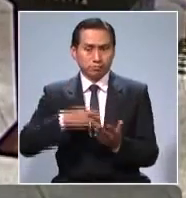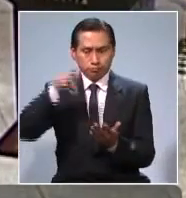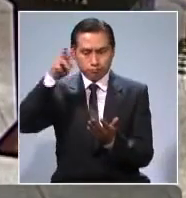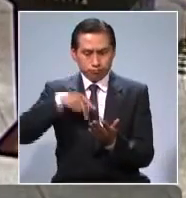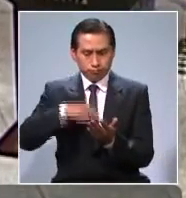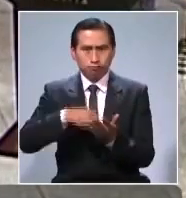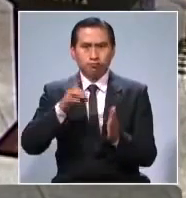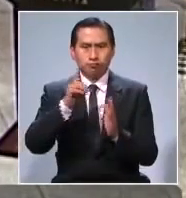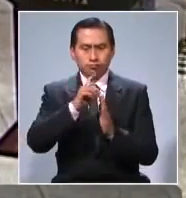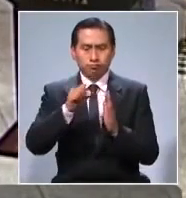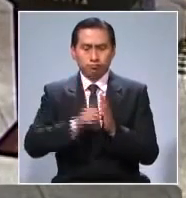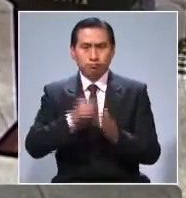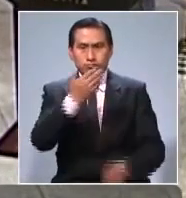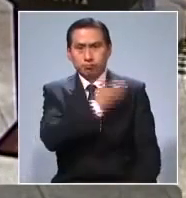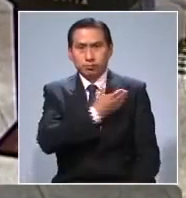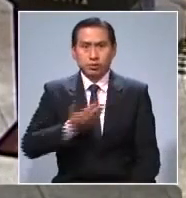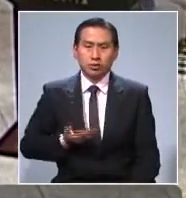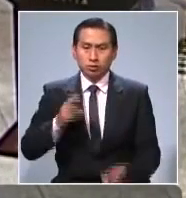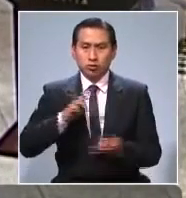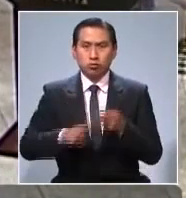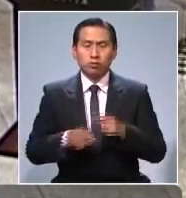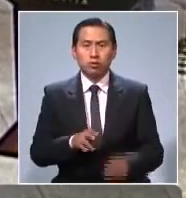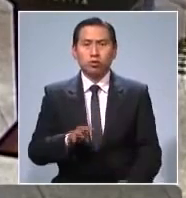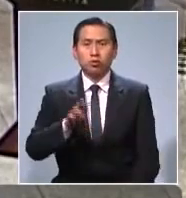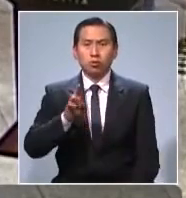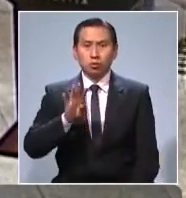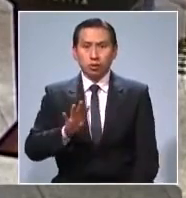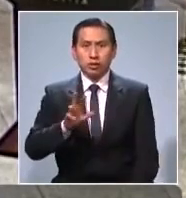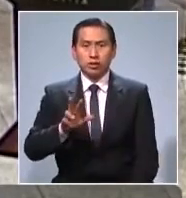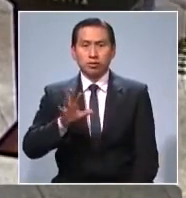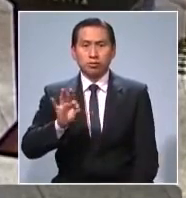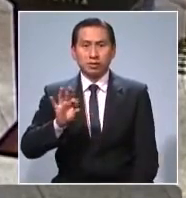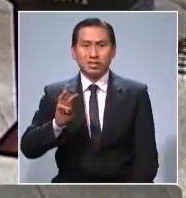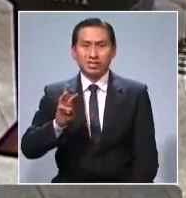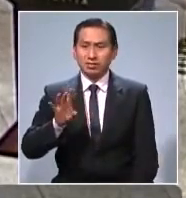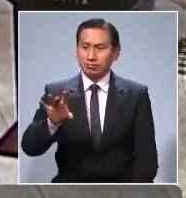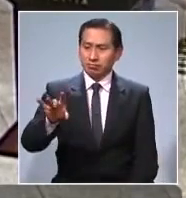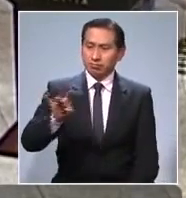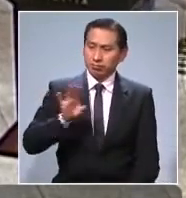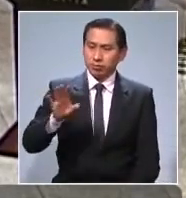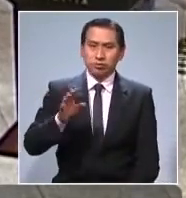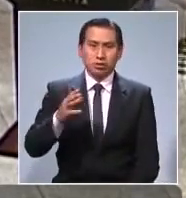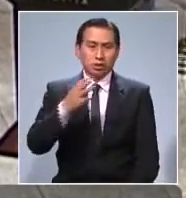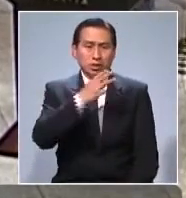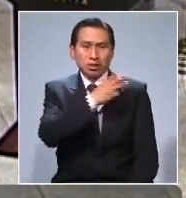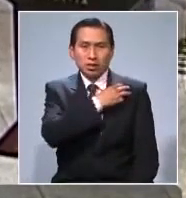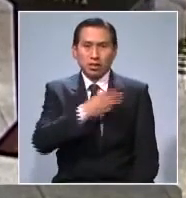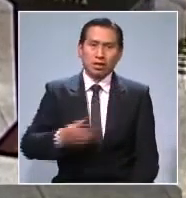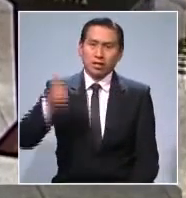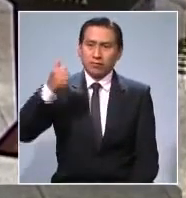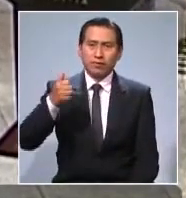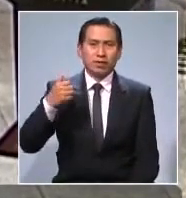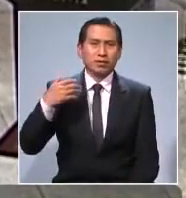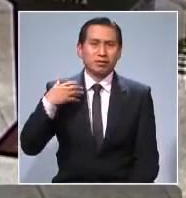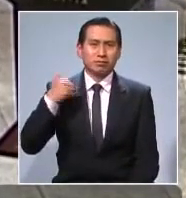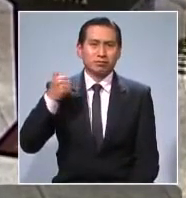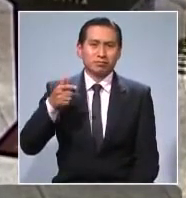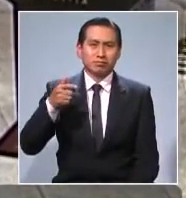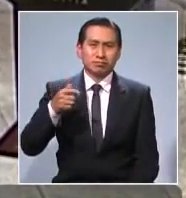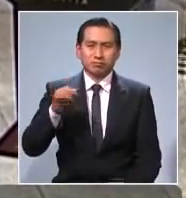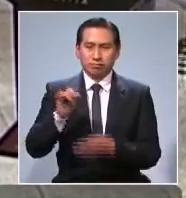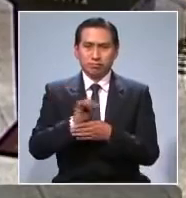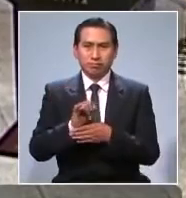del decreto presidencial número 4396 de designación del comandante general interino de la Policía